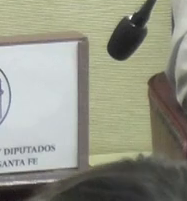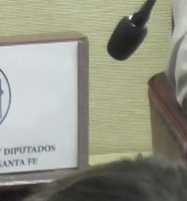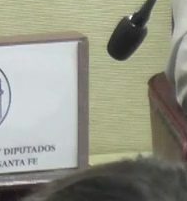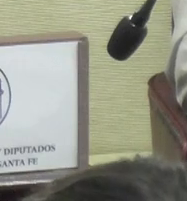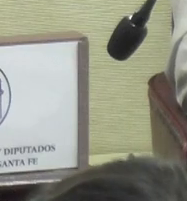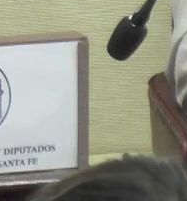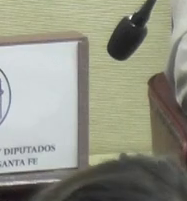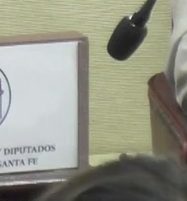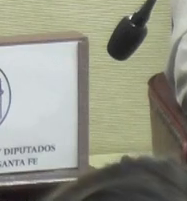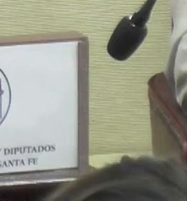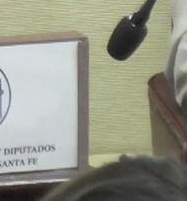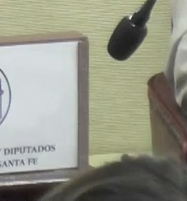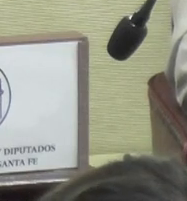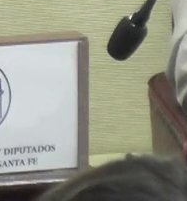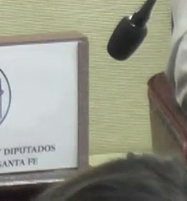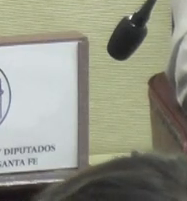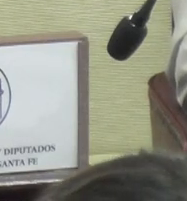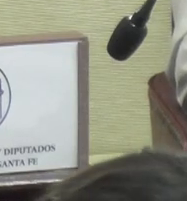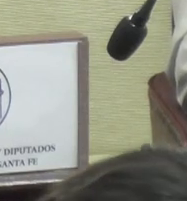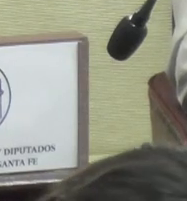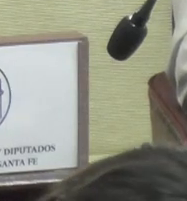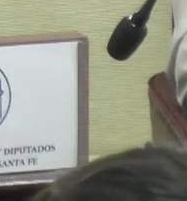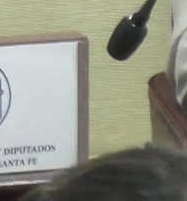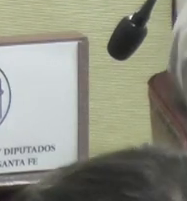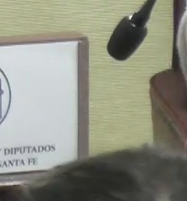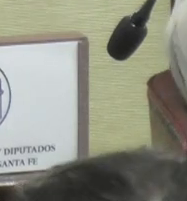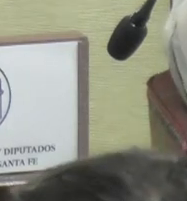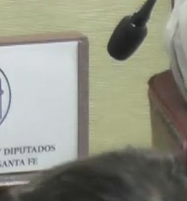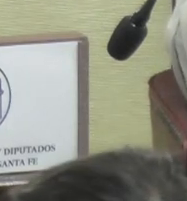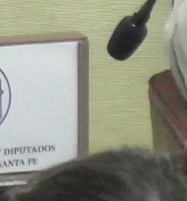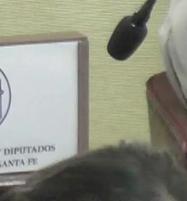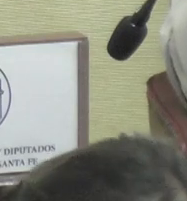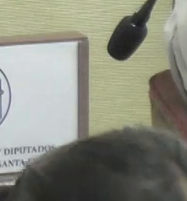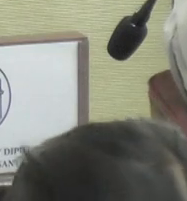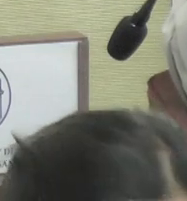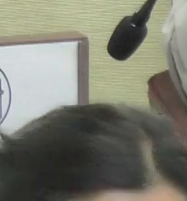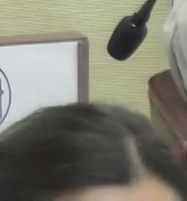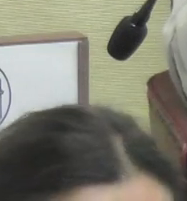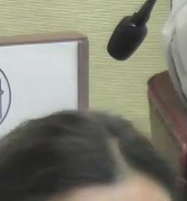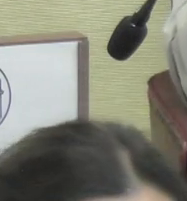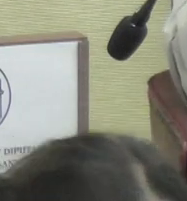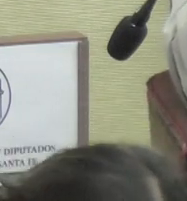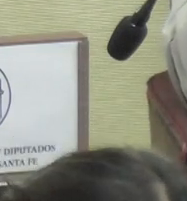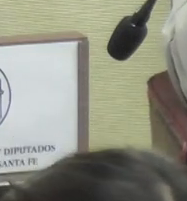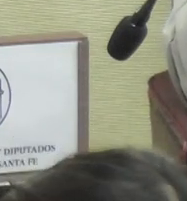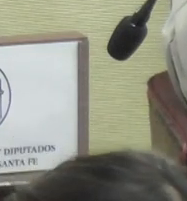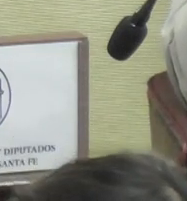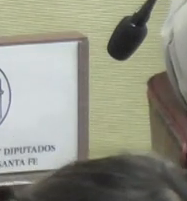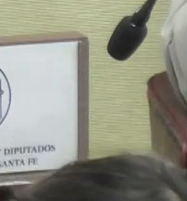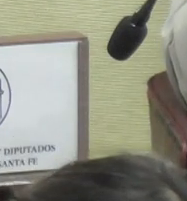la salida de nuestro país está en manos, en gran parte, de esa